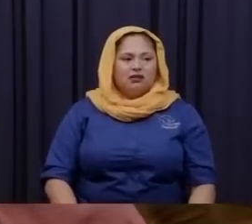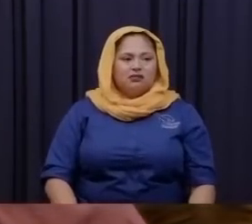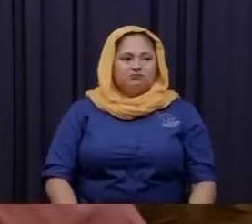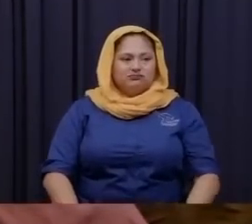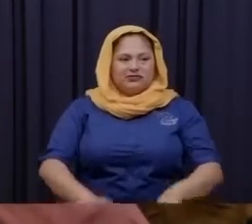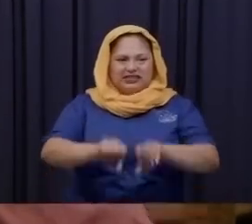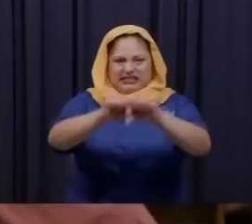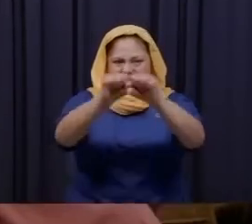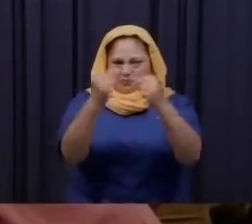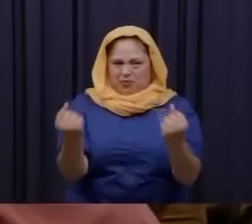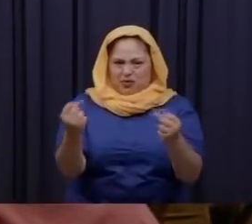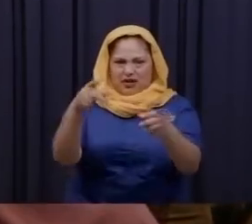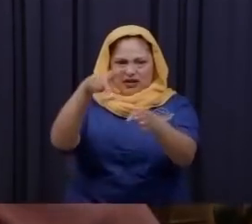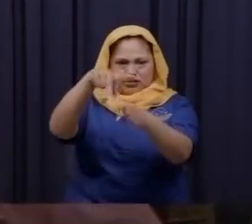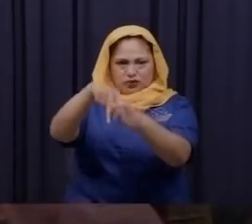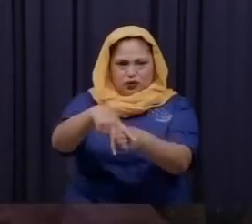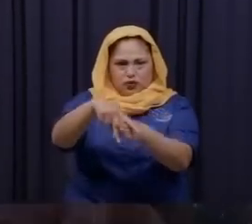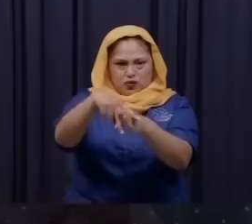pudra el yugo.